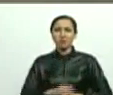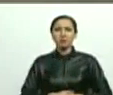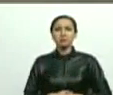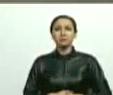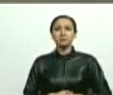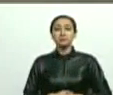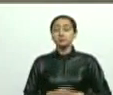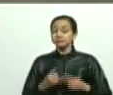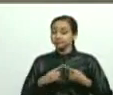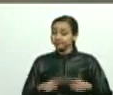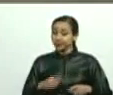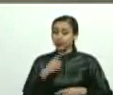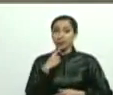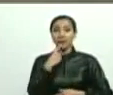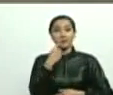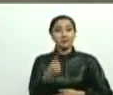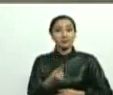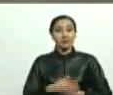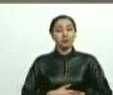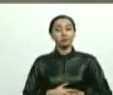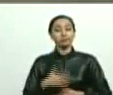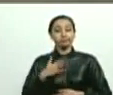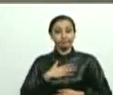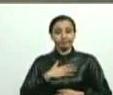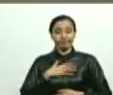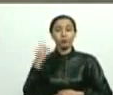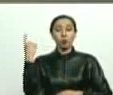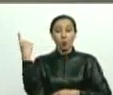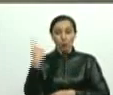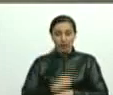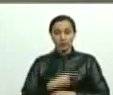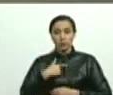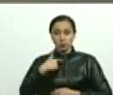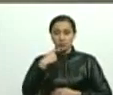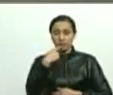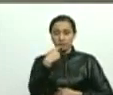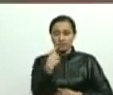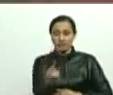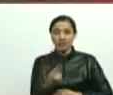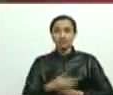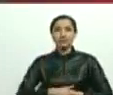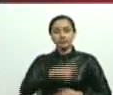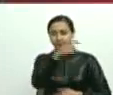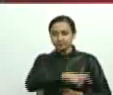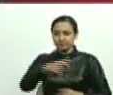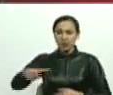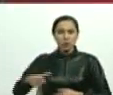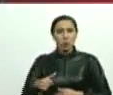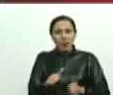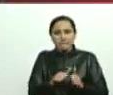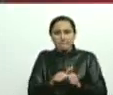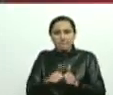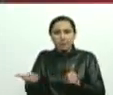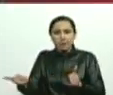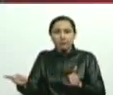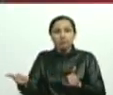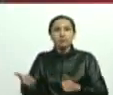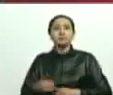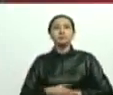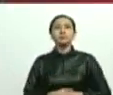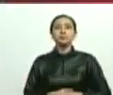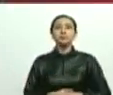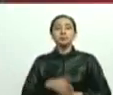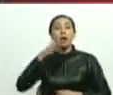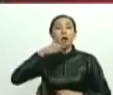pero sí voy a decir, estoy obligado a decirlo, aquellos que se han alejado del